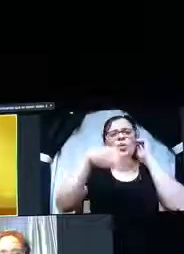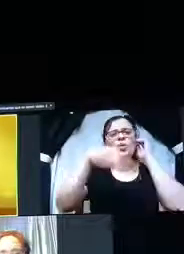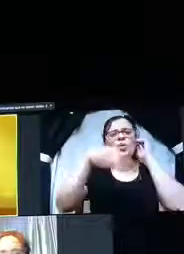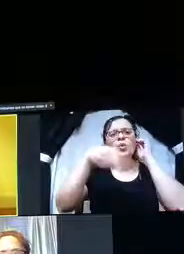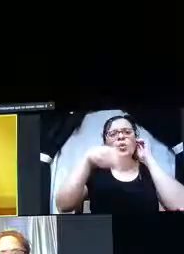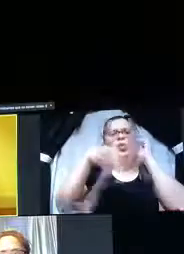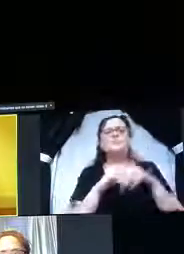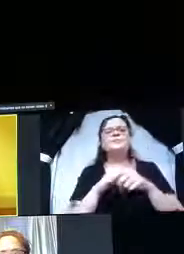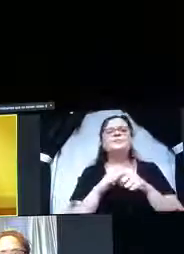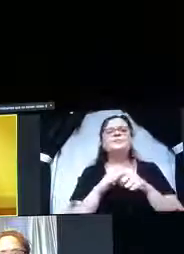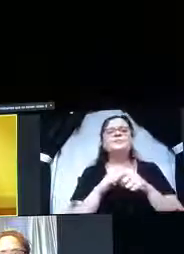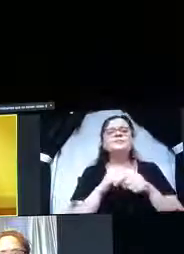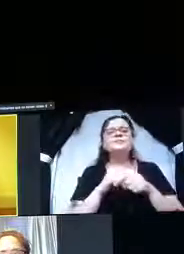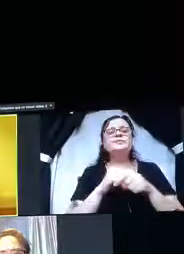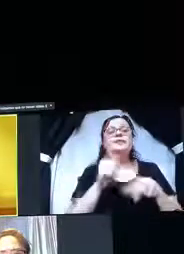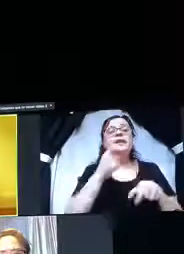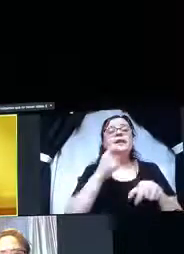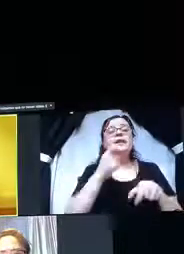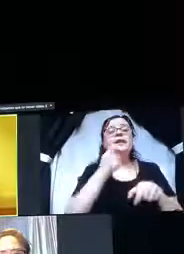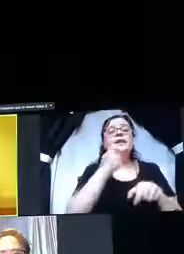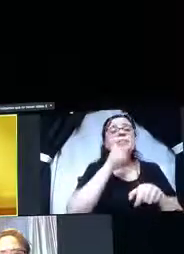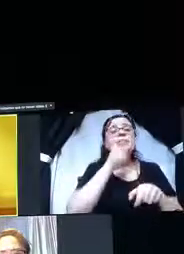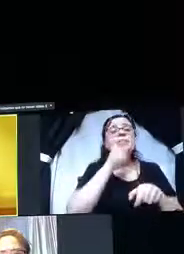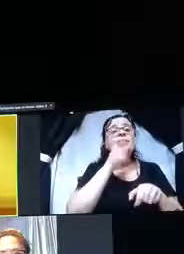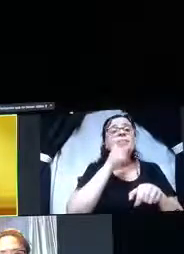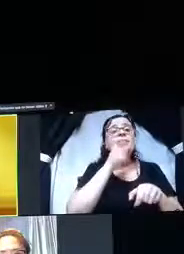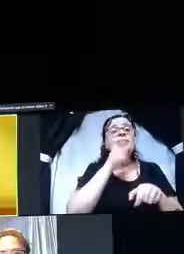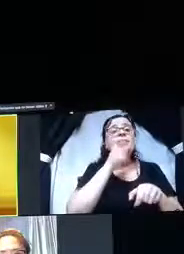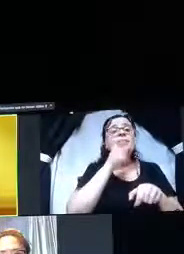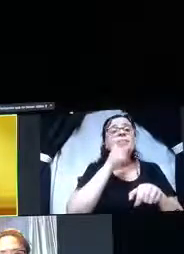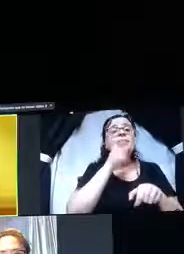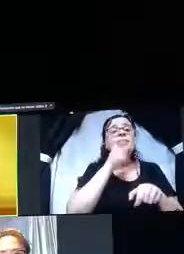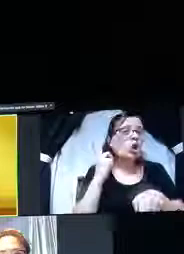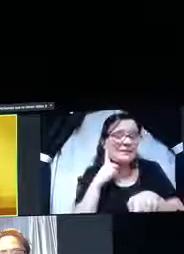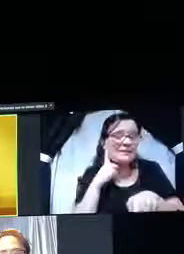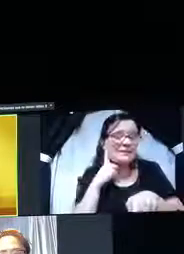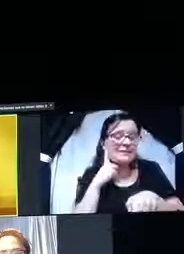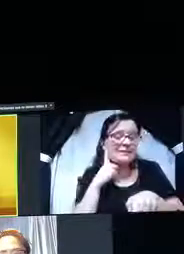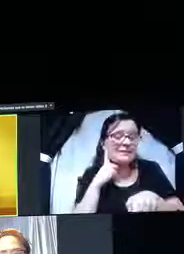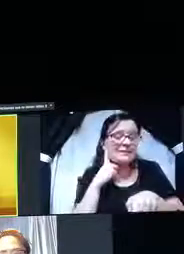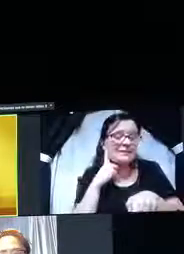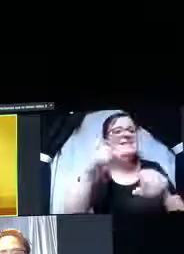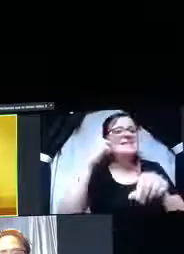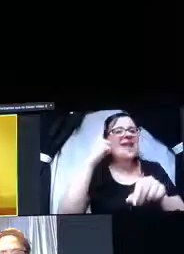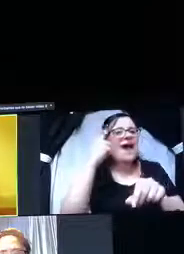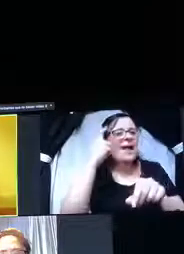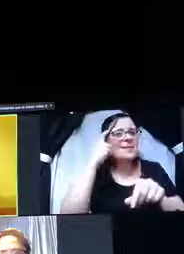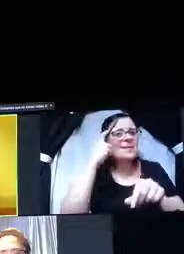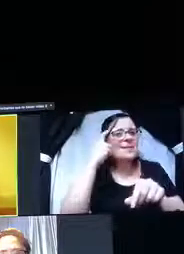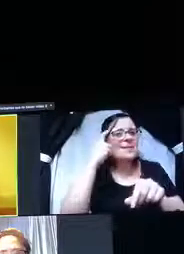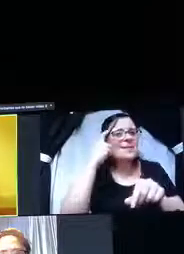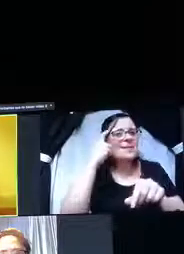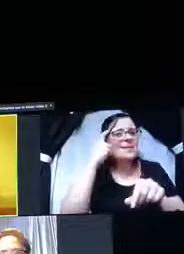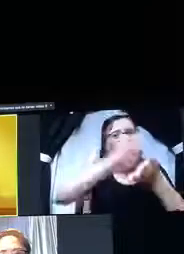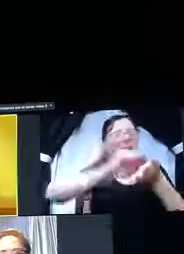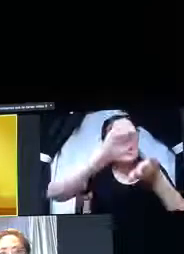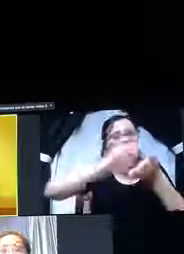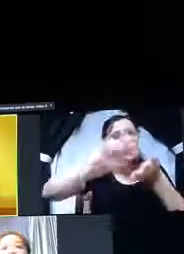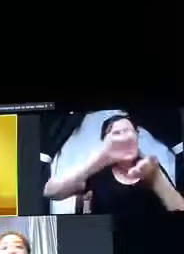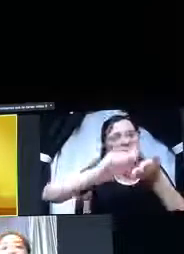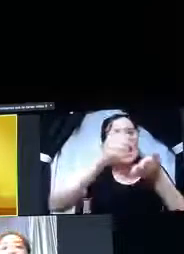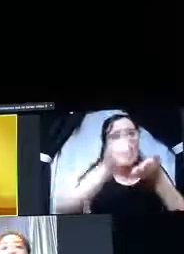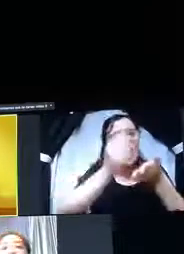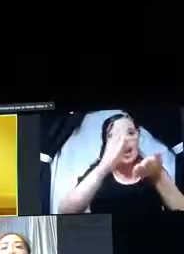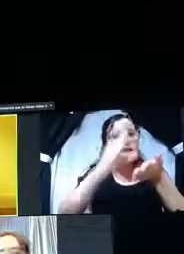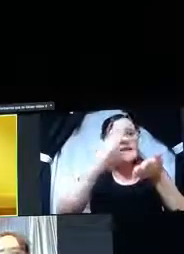oyente inicia su proceso de alfabetización, ya tuvo de 5 a 6 años de dominio de la lengua de